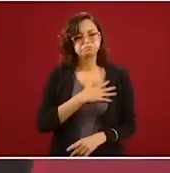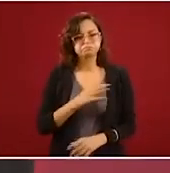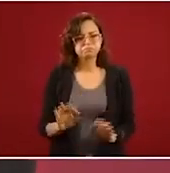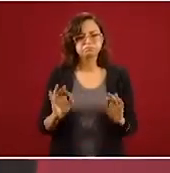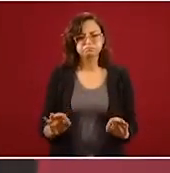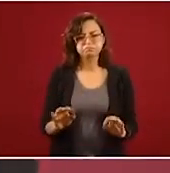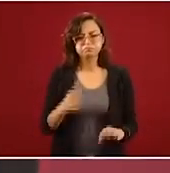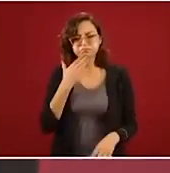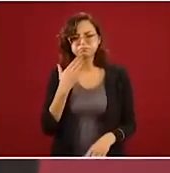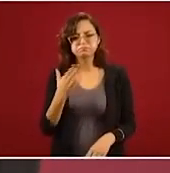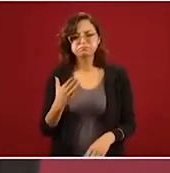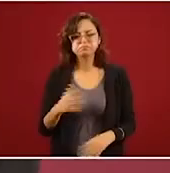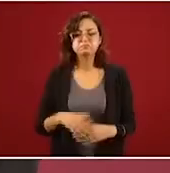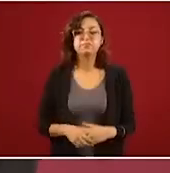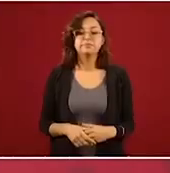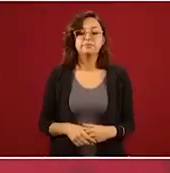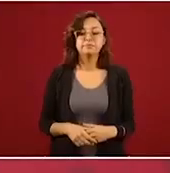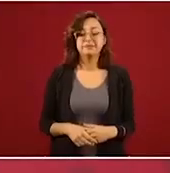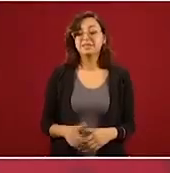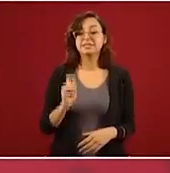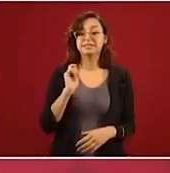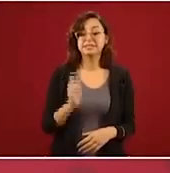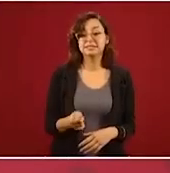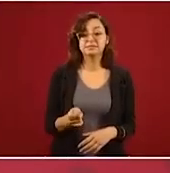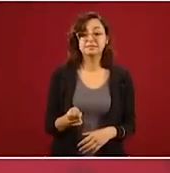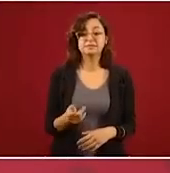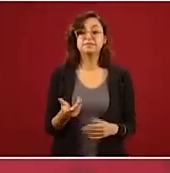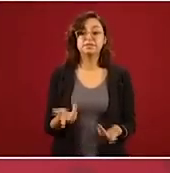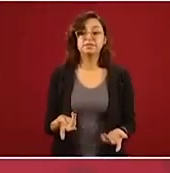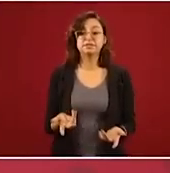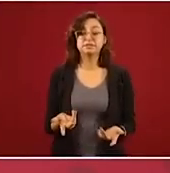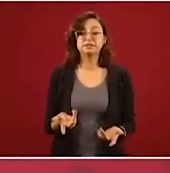Estamos hablando de tener acceso al principal